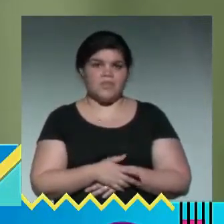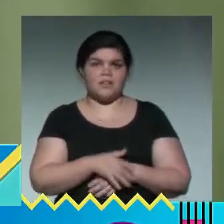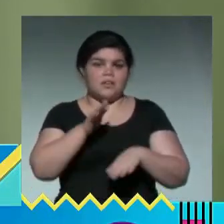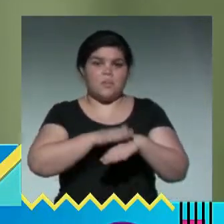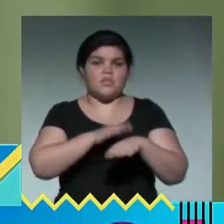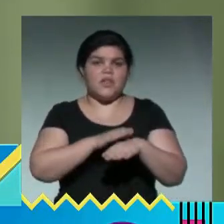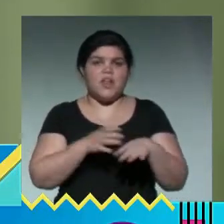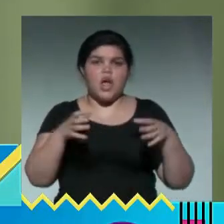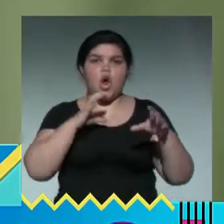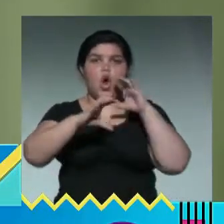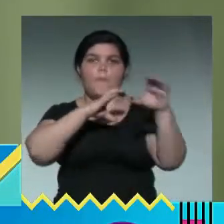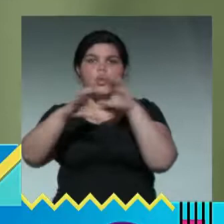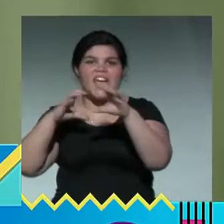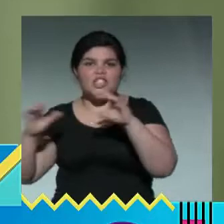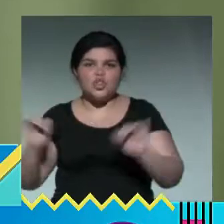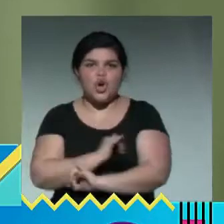somos los que tenemos que dar